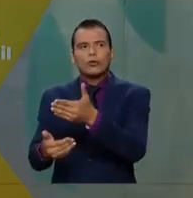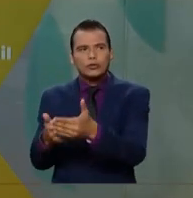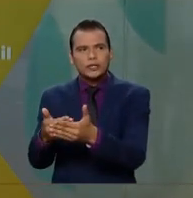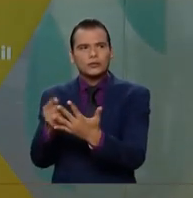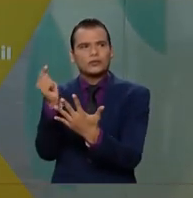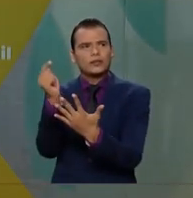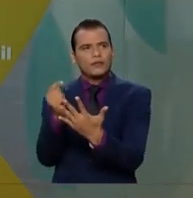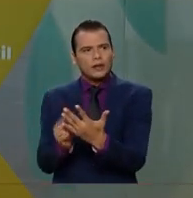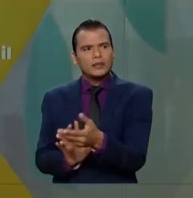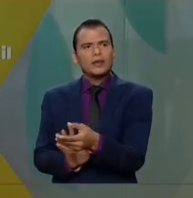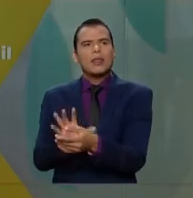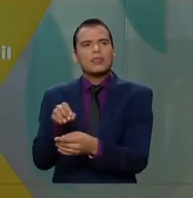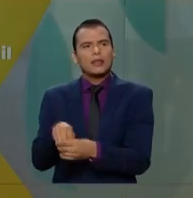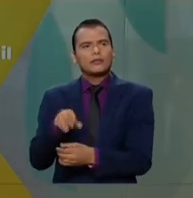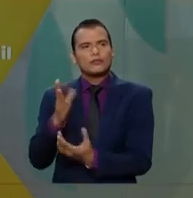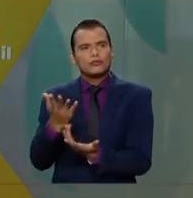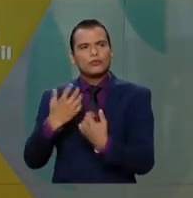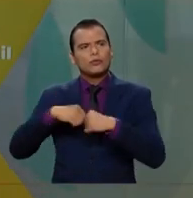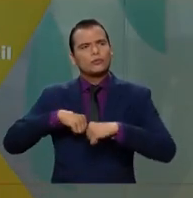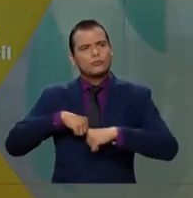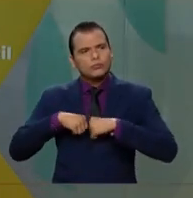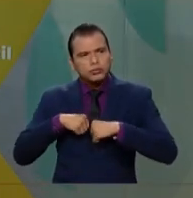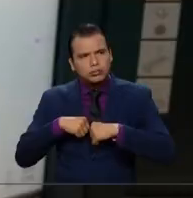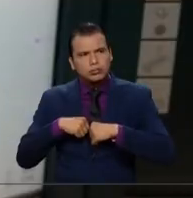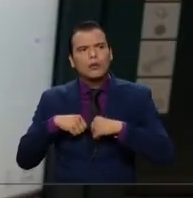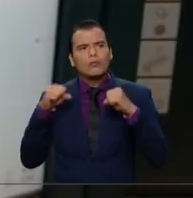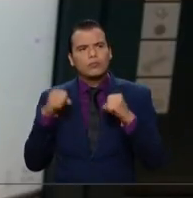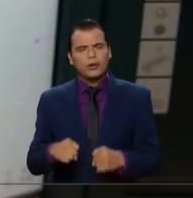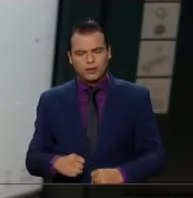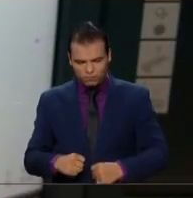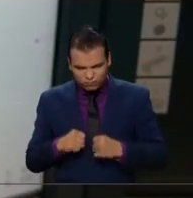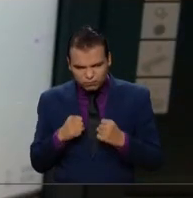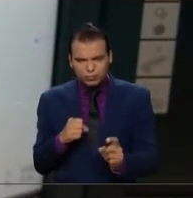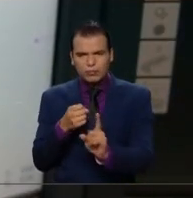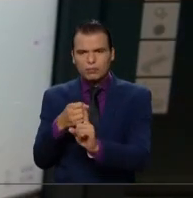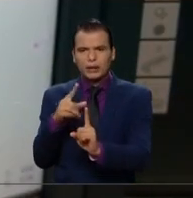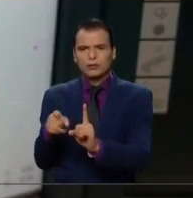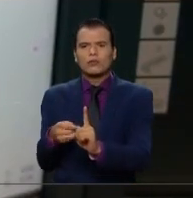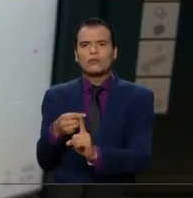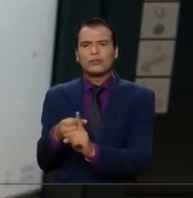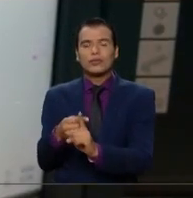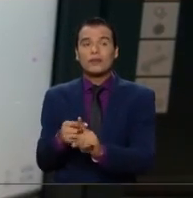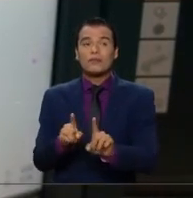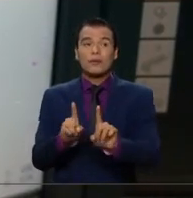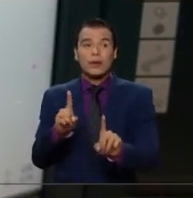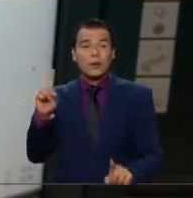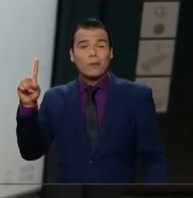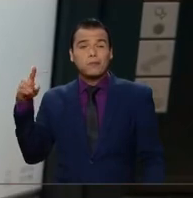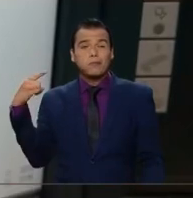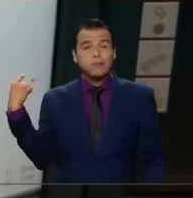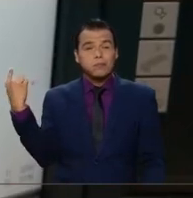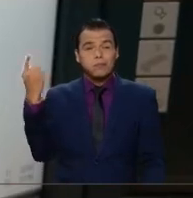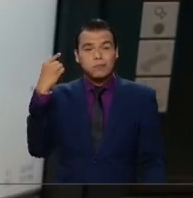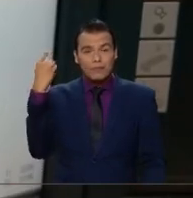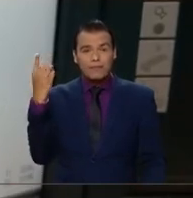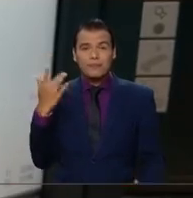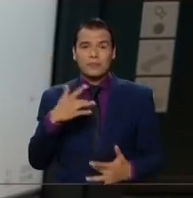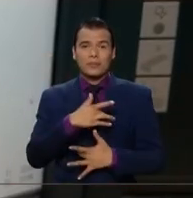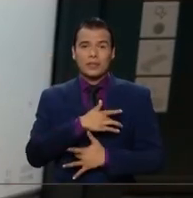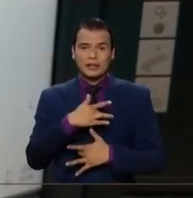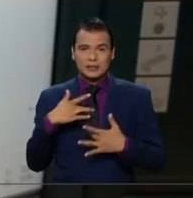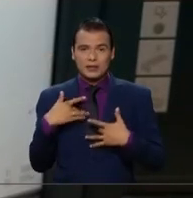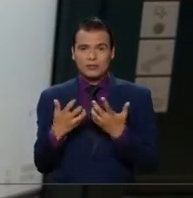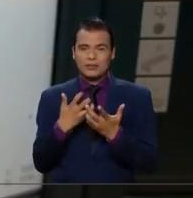los que tienen países con mayores recursos. De todas maneras, la inequidad del sistema todavía es evidente y